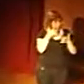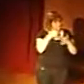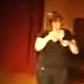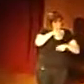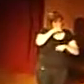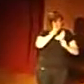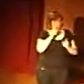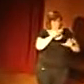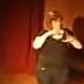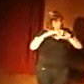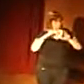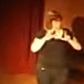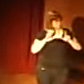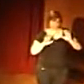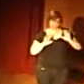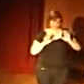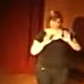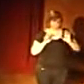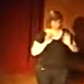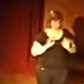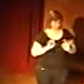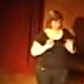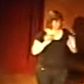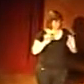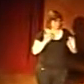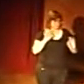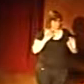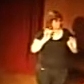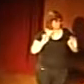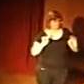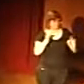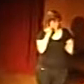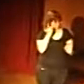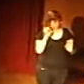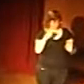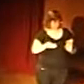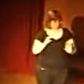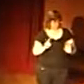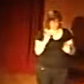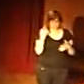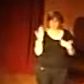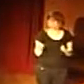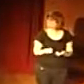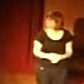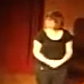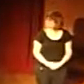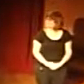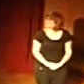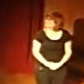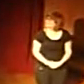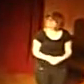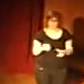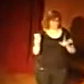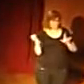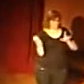mí tiene su máximo su máxima visión no su máximo exponente fíjense eh el el la